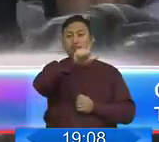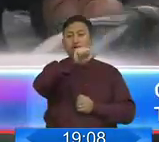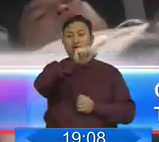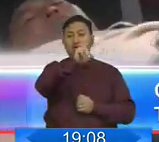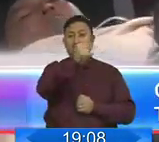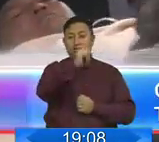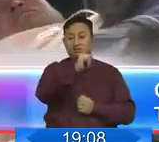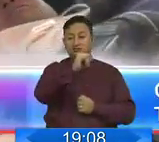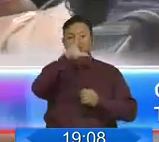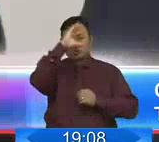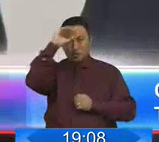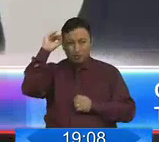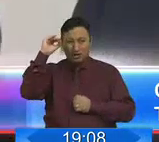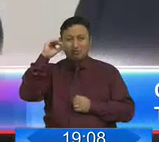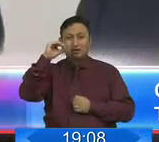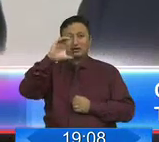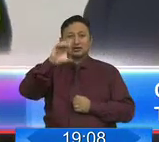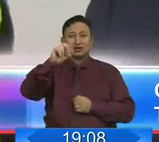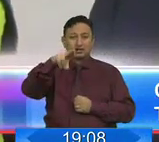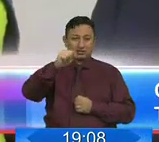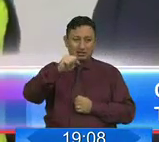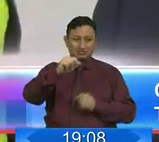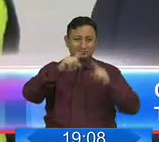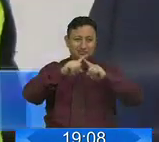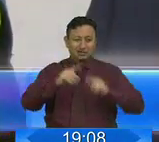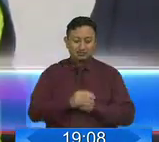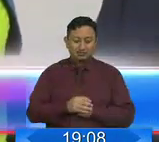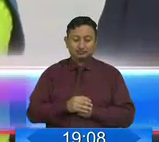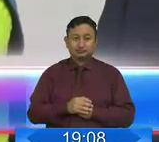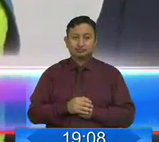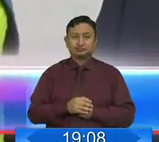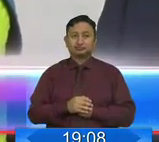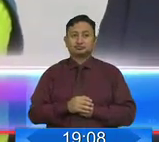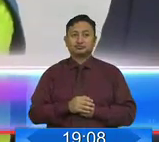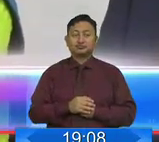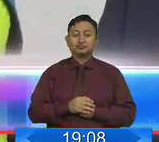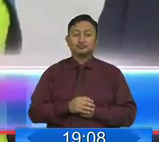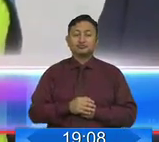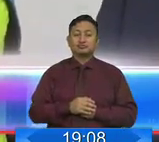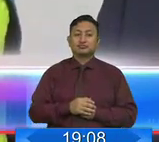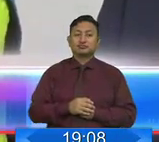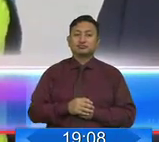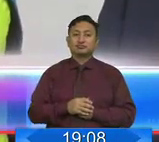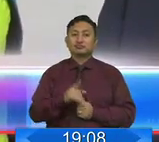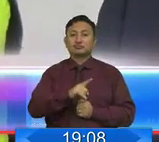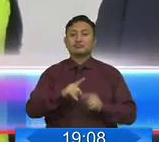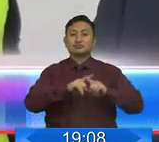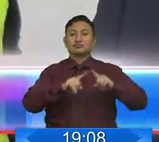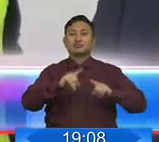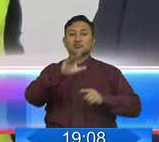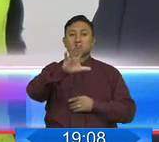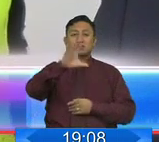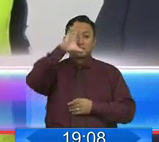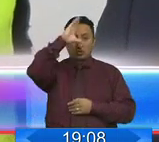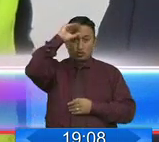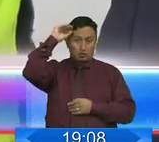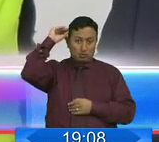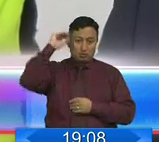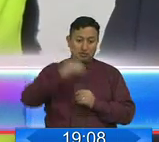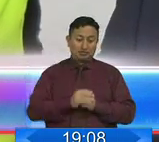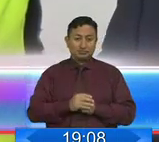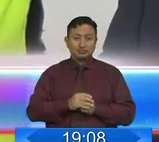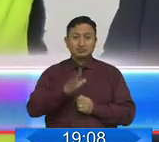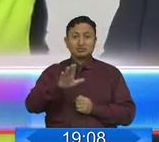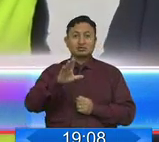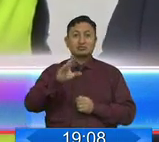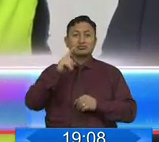Cañar. Fueron trasladados al hospital de Cañar, 5 referidos al hospital de Riobamba, 3 referidos al hospital de